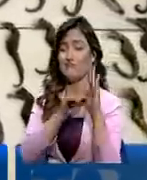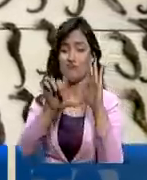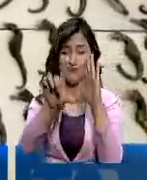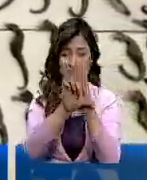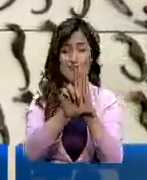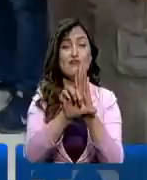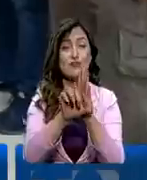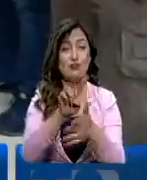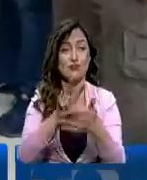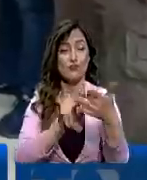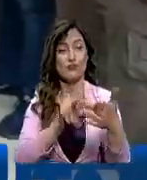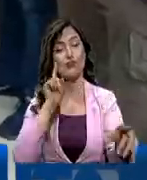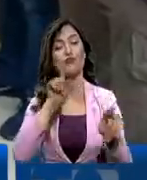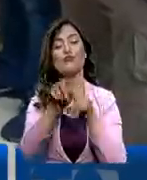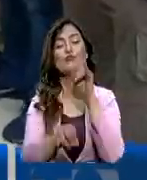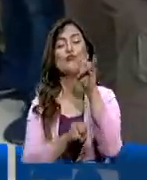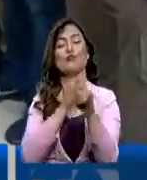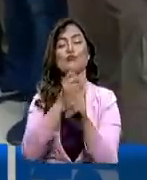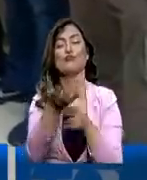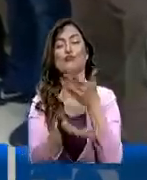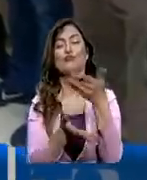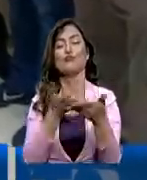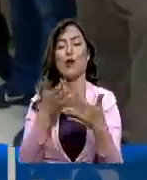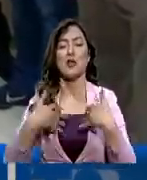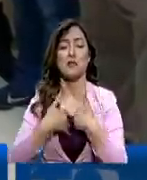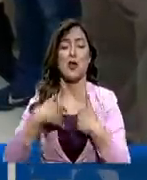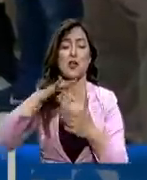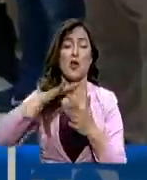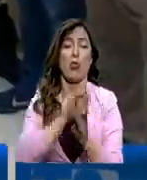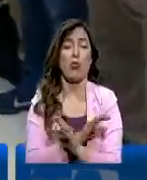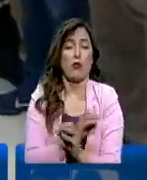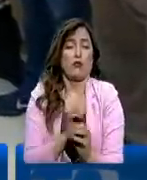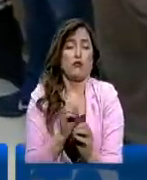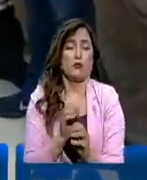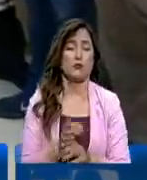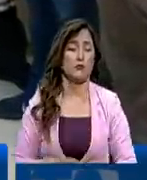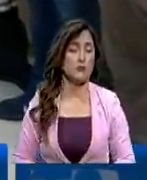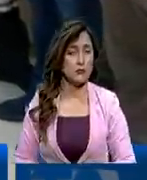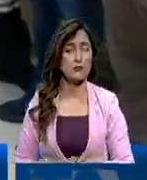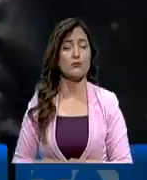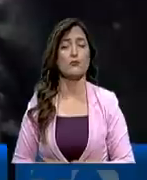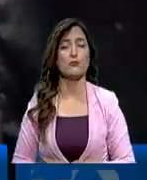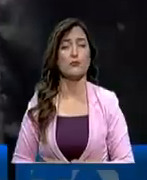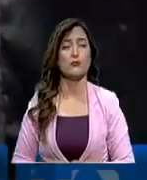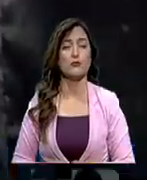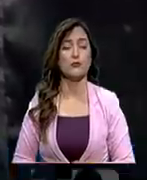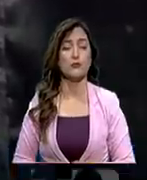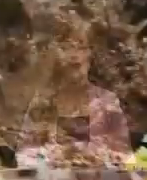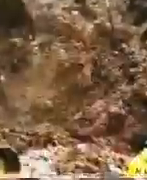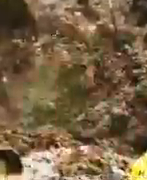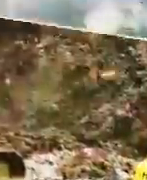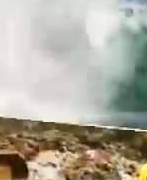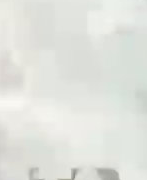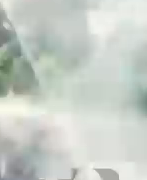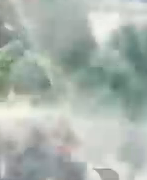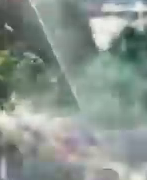la Convención sobre el Comercio Internacional de Especies Amenazadas, reconociendo que están al borde de la extinción.